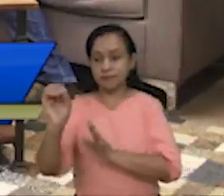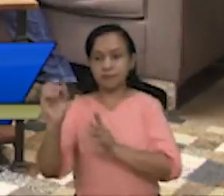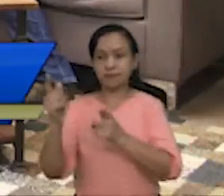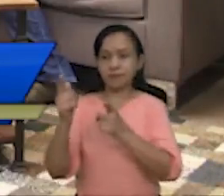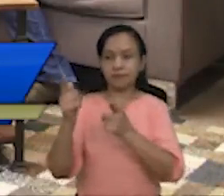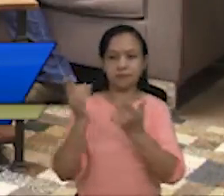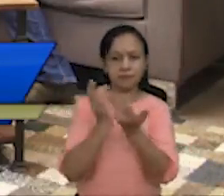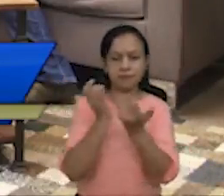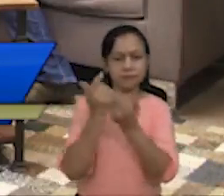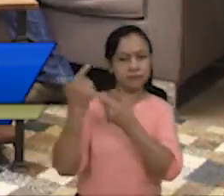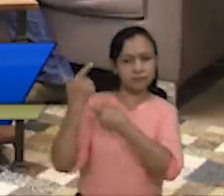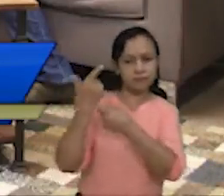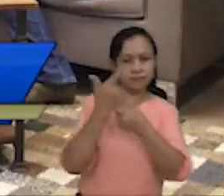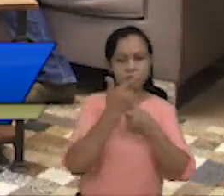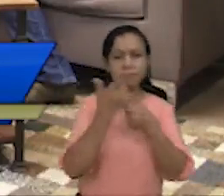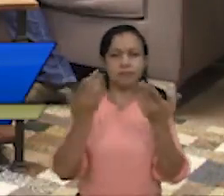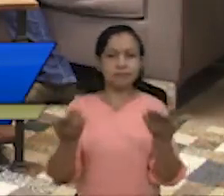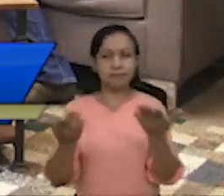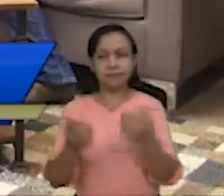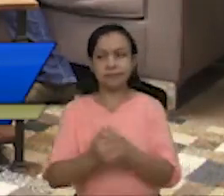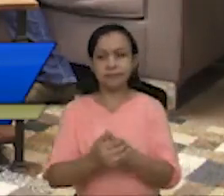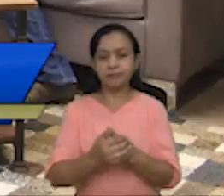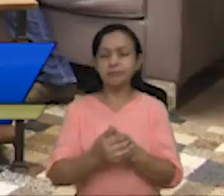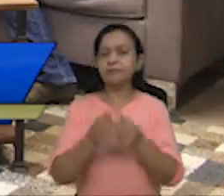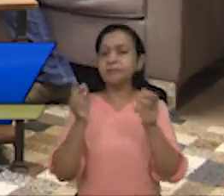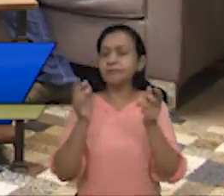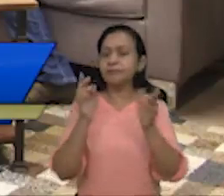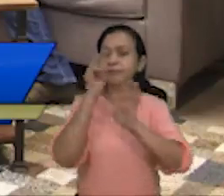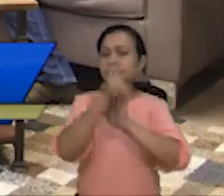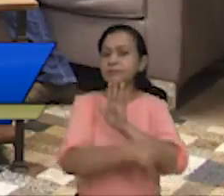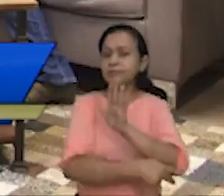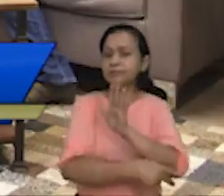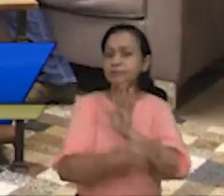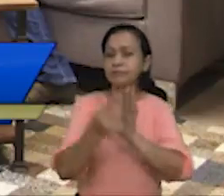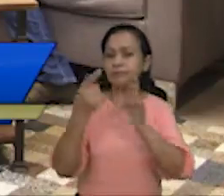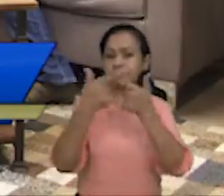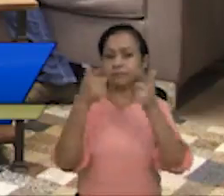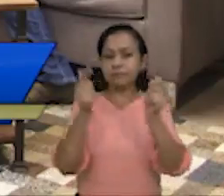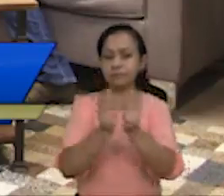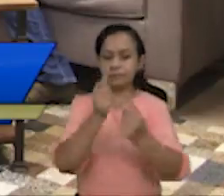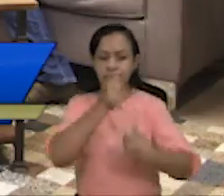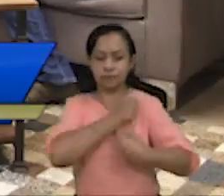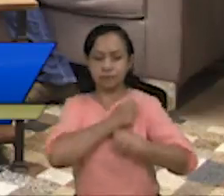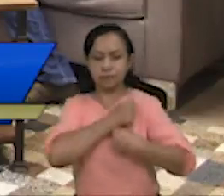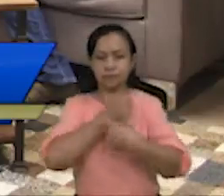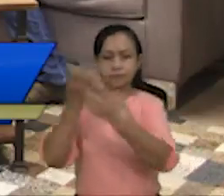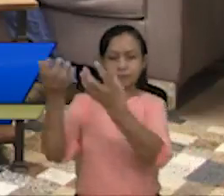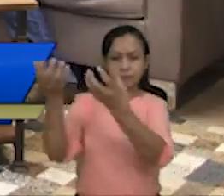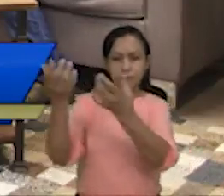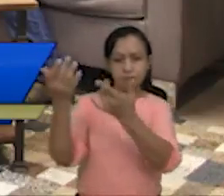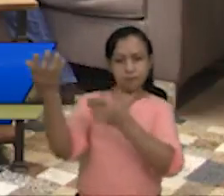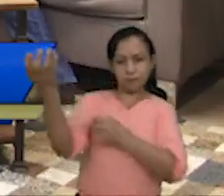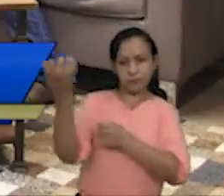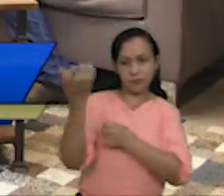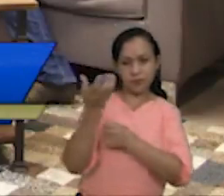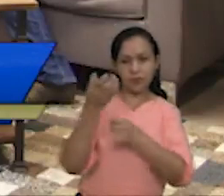y ellos mismos grabándose. Exacto. Entonces, mira, ¿en qué parte del mundo vos mirás venir un componente del ejército o de la policía y vienen